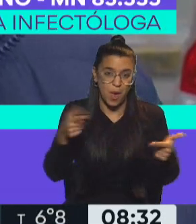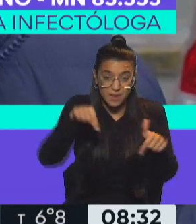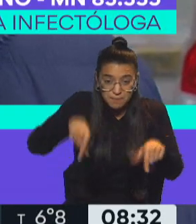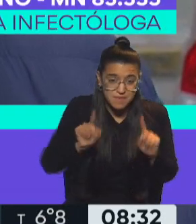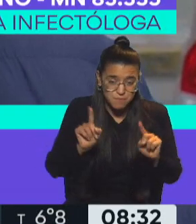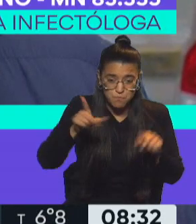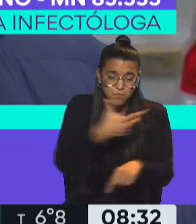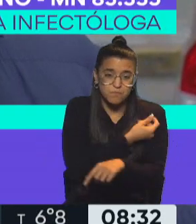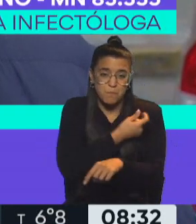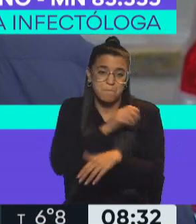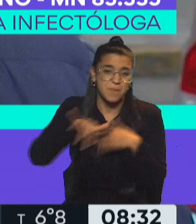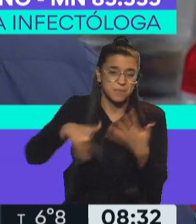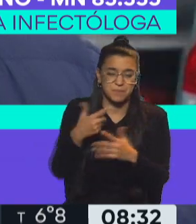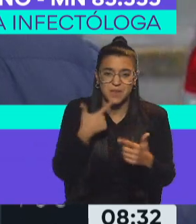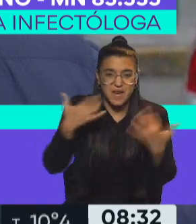esto, porque en realidad